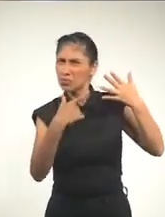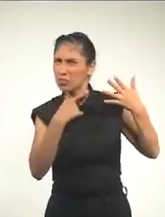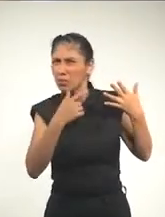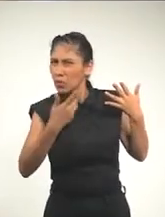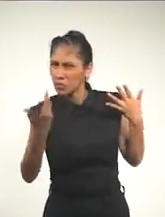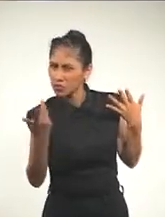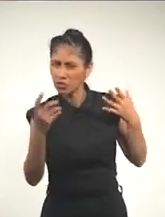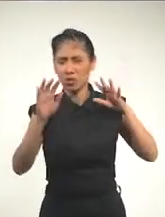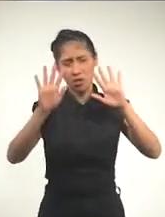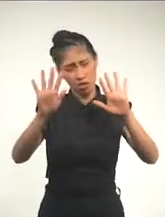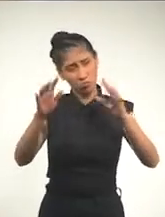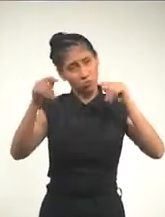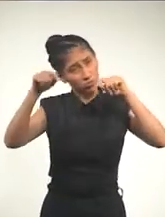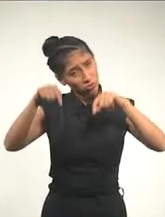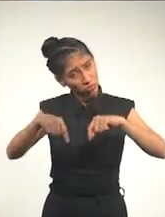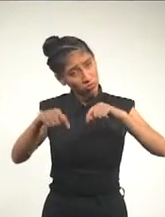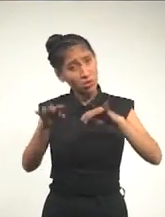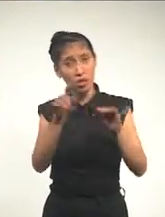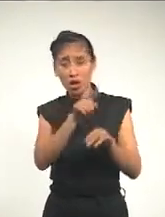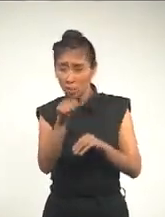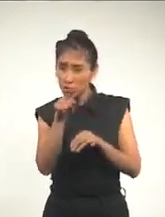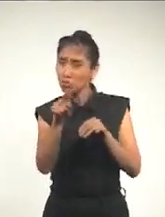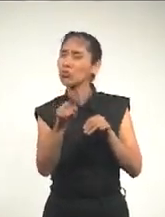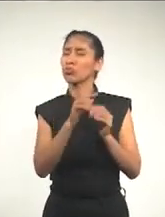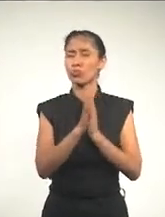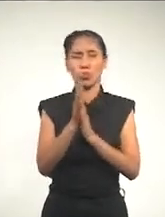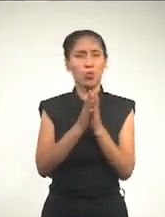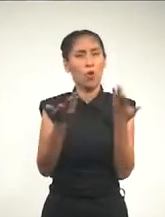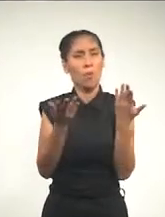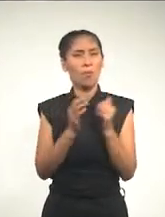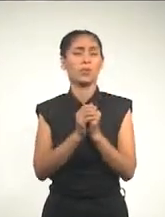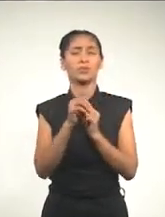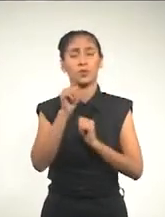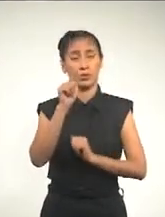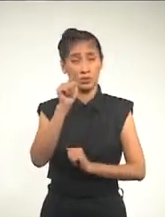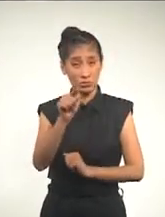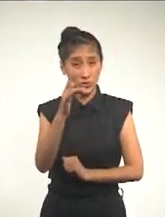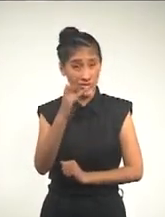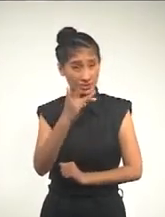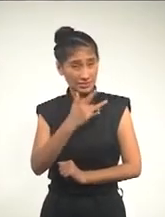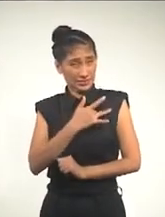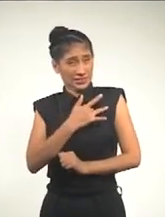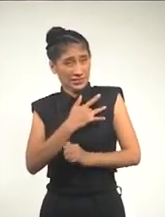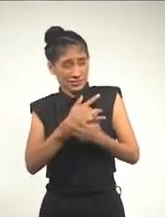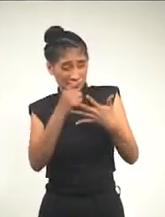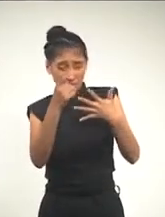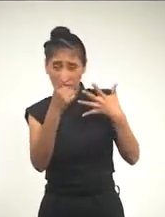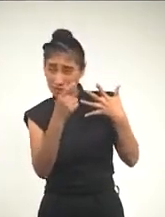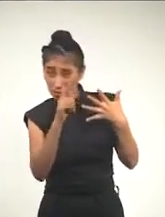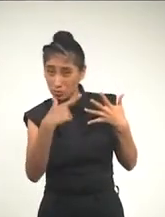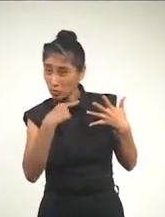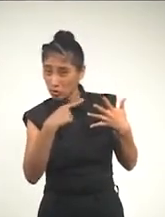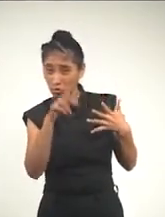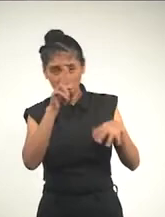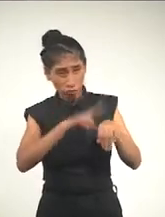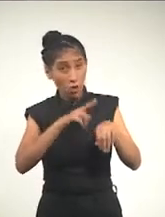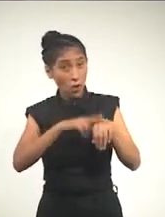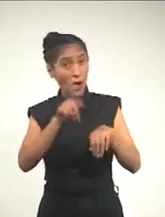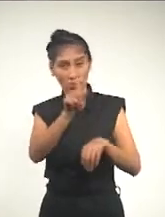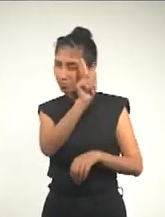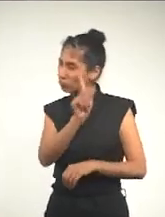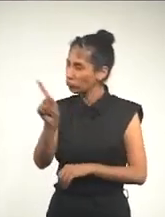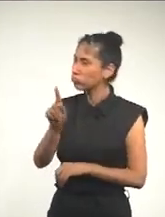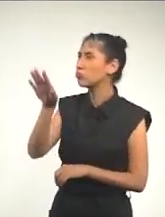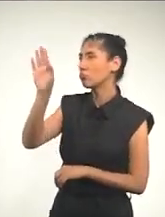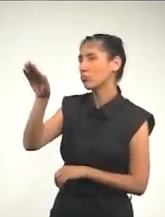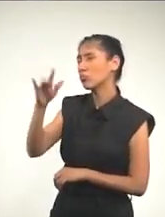siento? Pues haces lo que estás haciendo ahorita. Conversas con alguien sobre lo que sientes. Eso